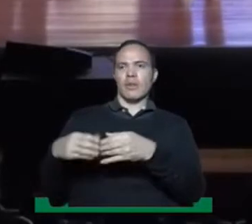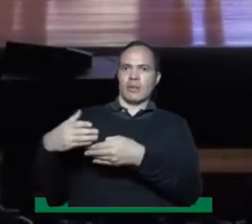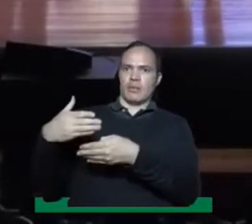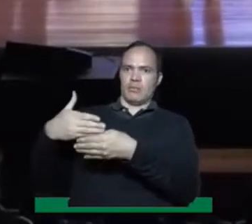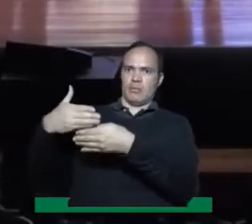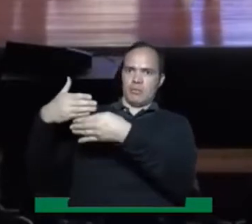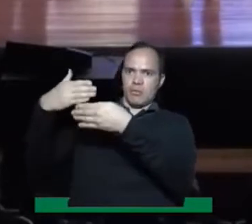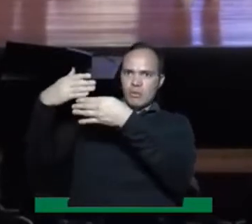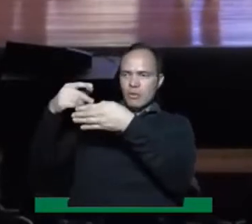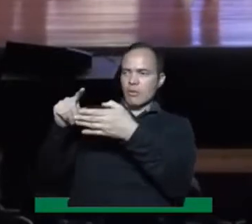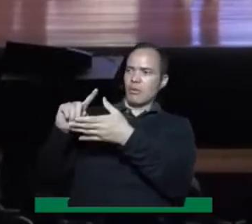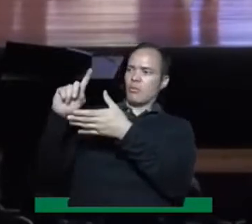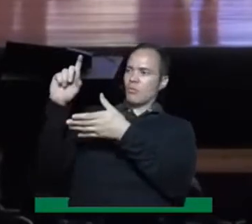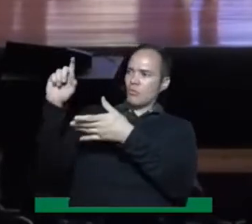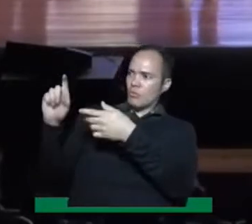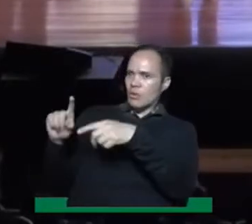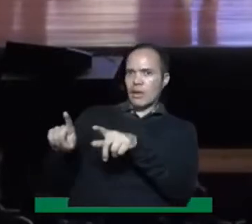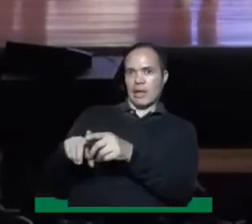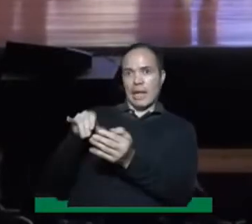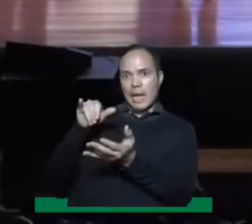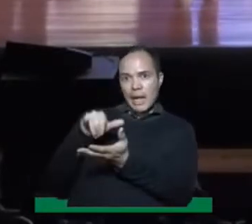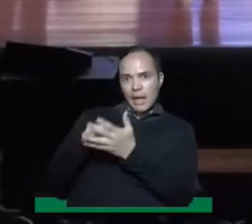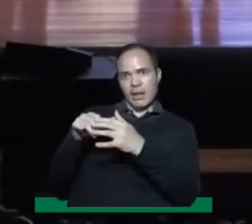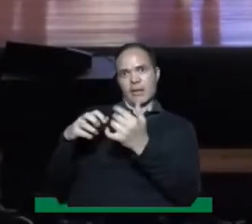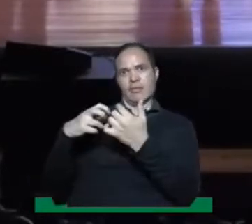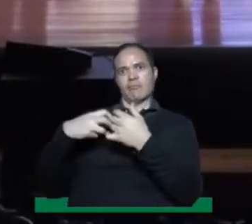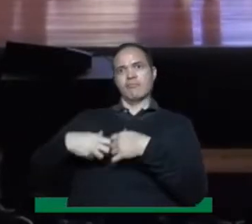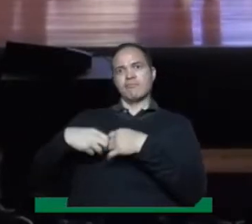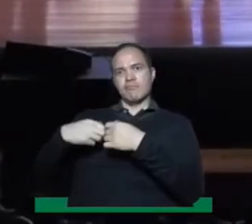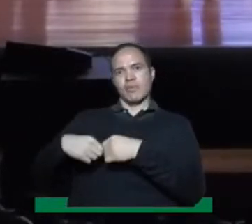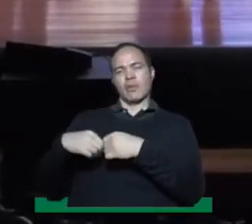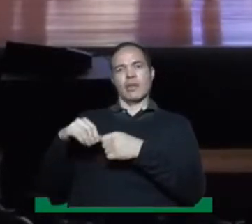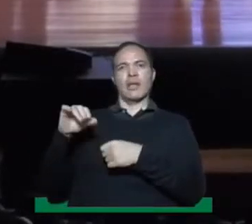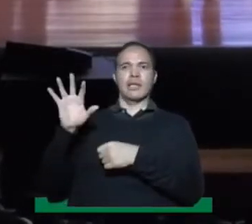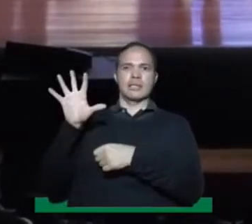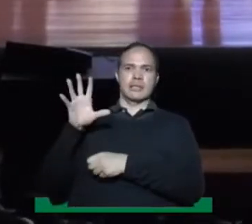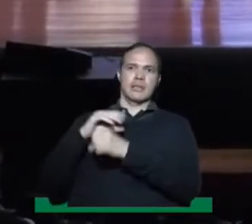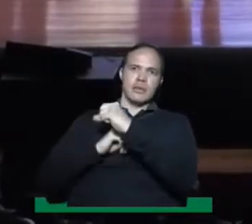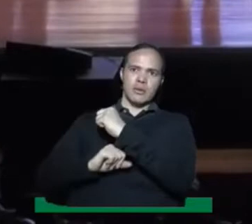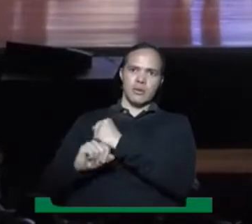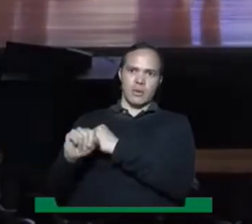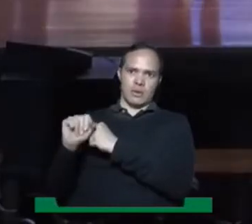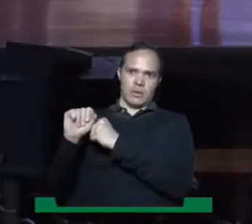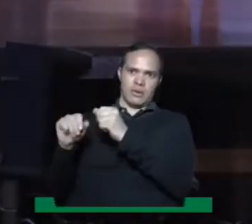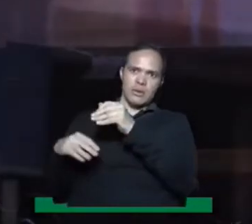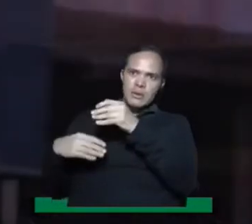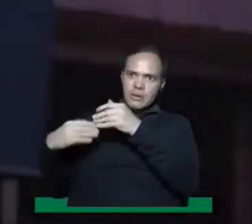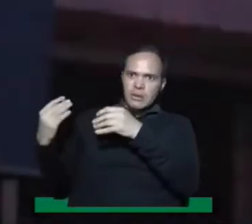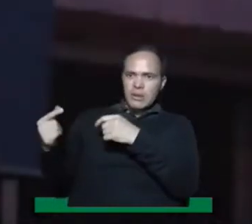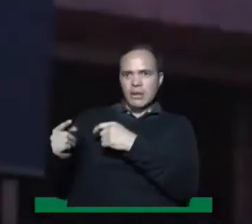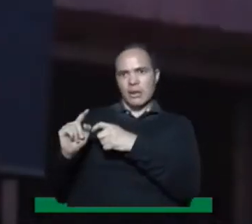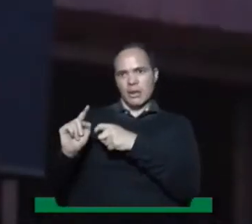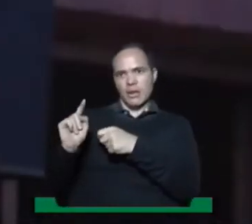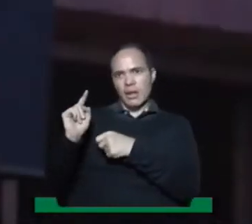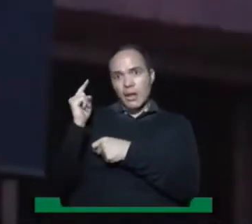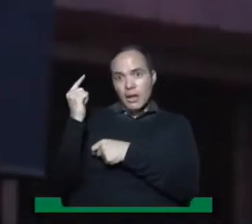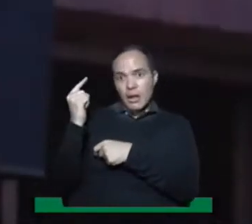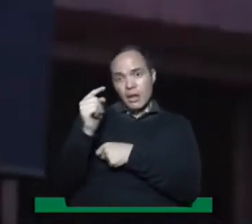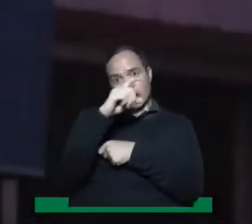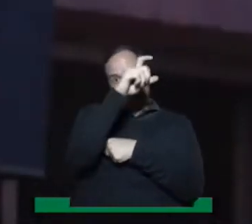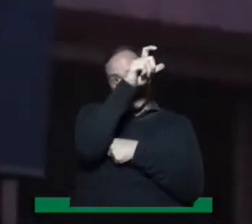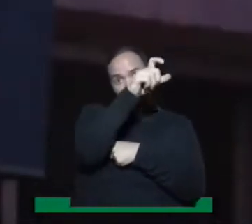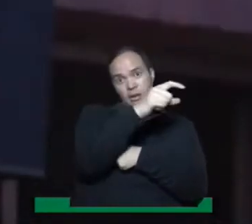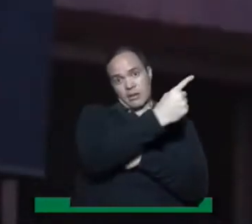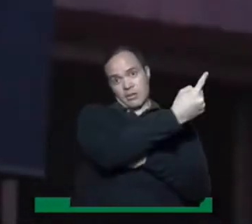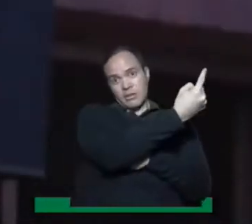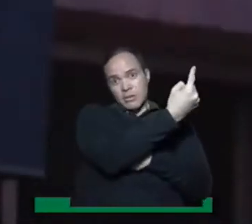de 5 años donde el primer recorrido se le hacen tres guías a un solo turista de